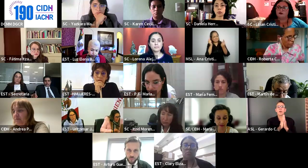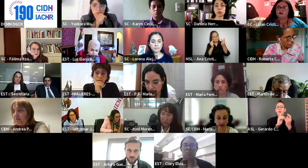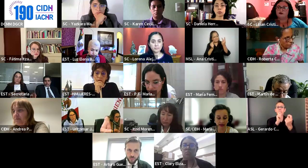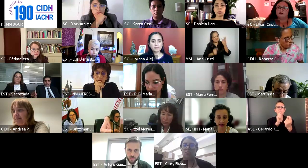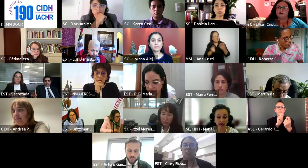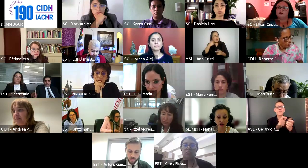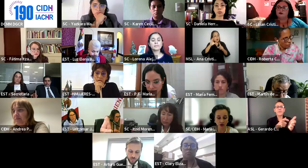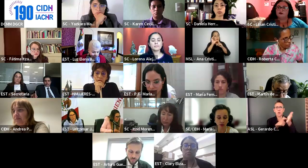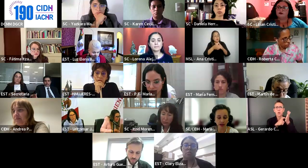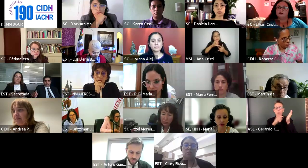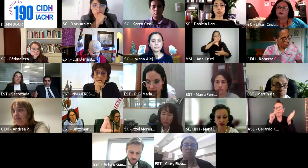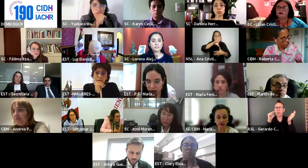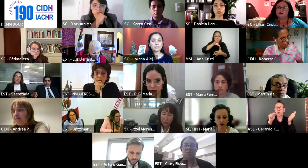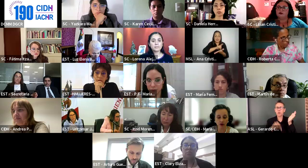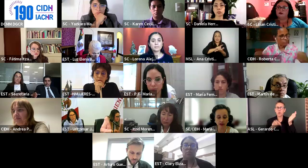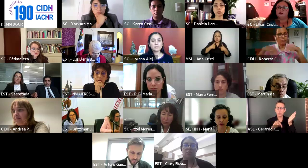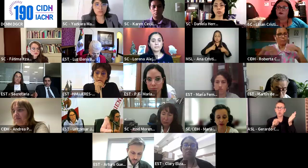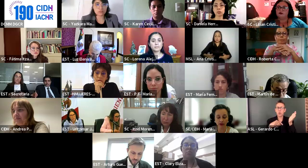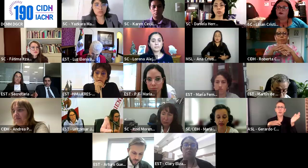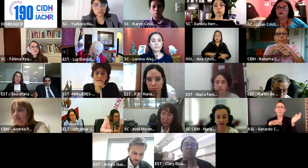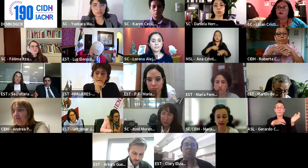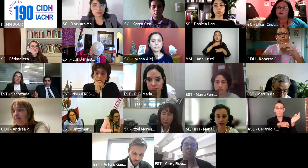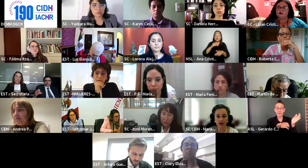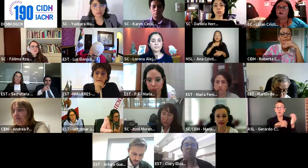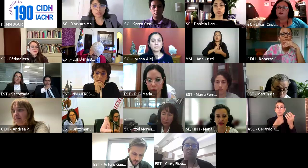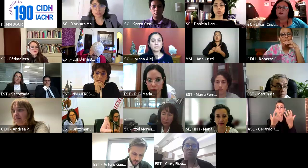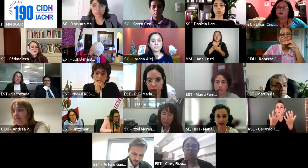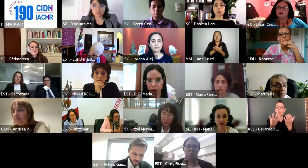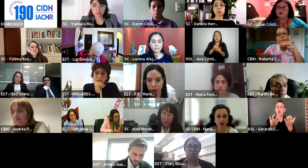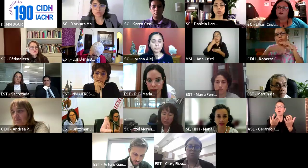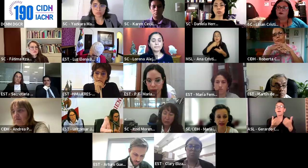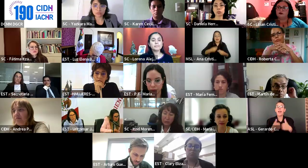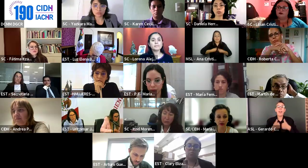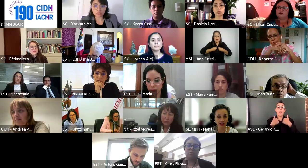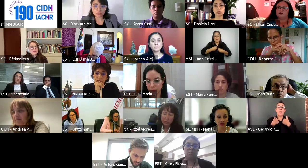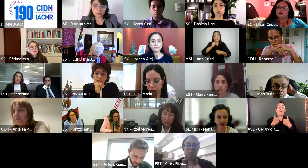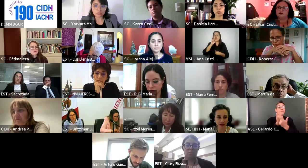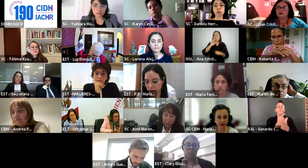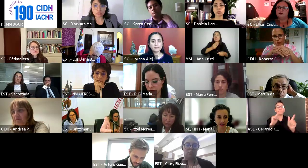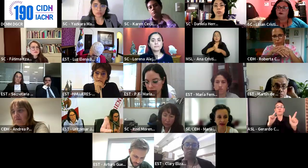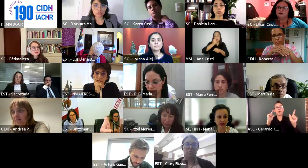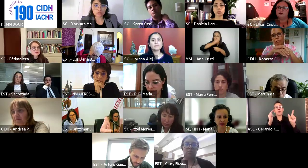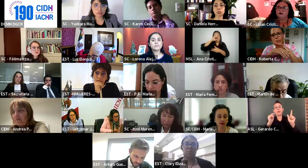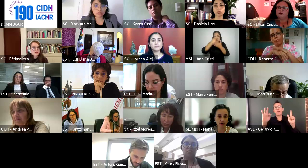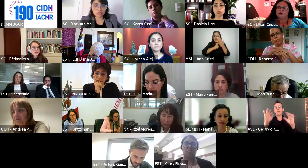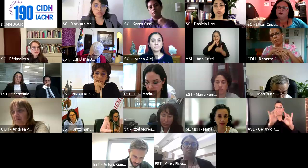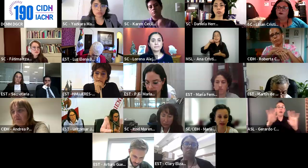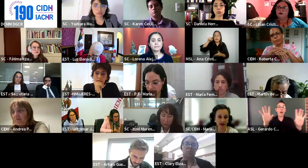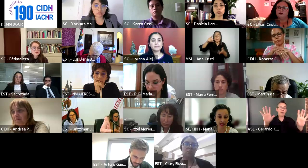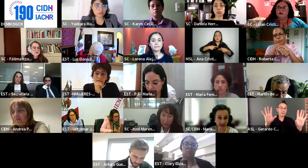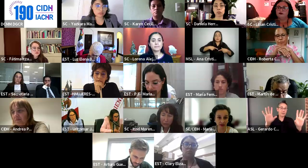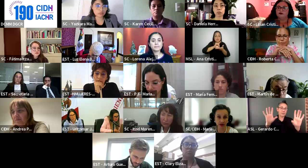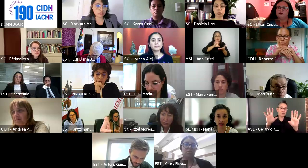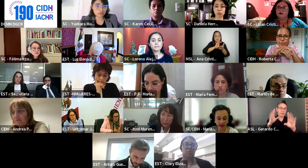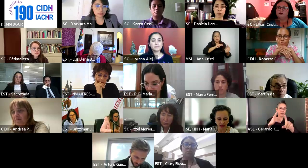Comisión Interamericana sobre un informe sobre una vida libre de violencia en México de las personas con discapacidad y con una